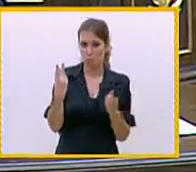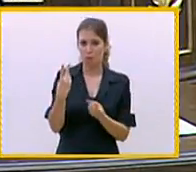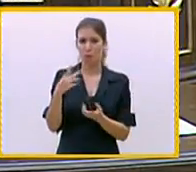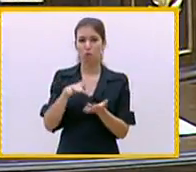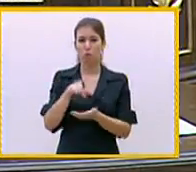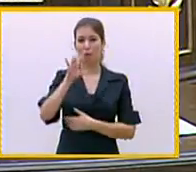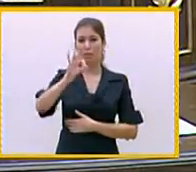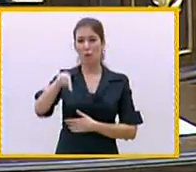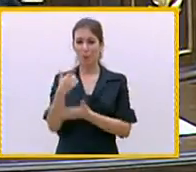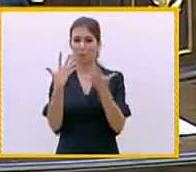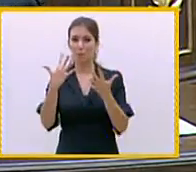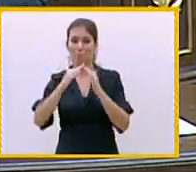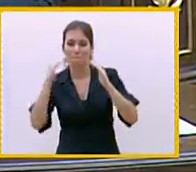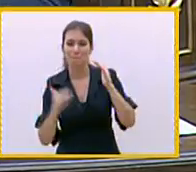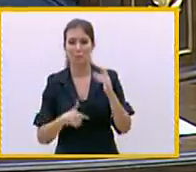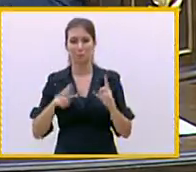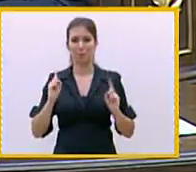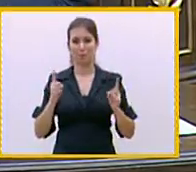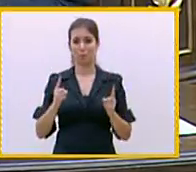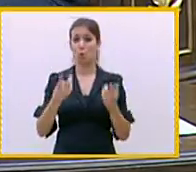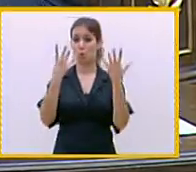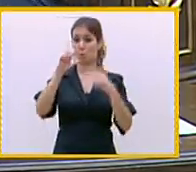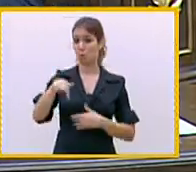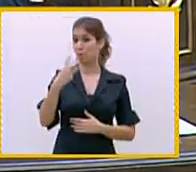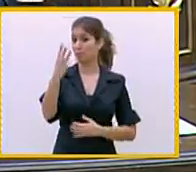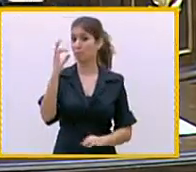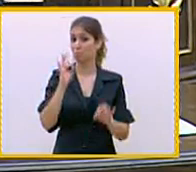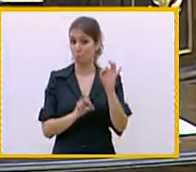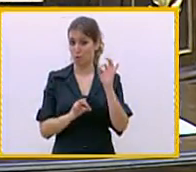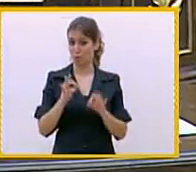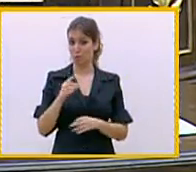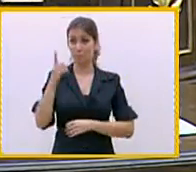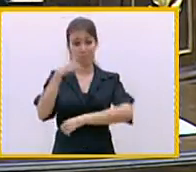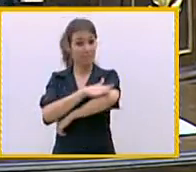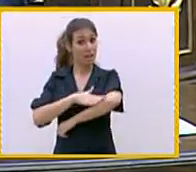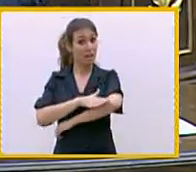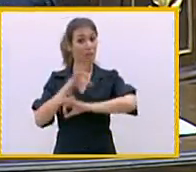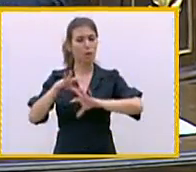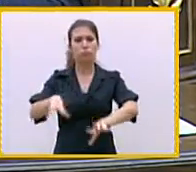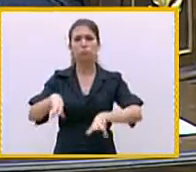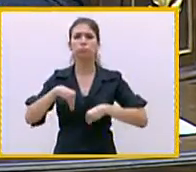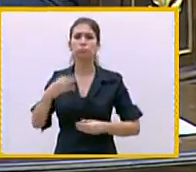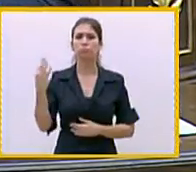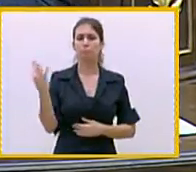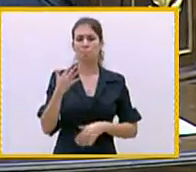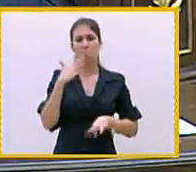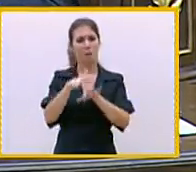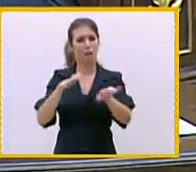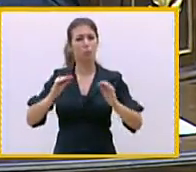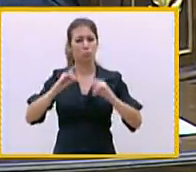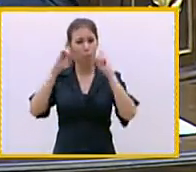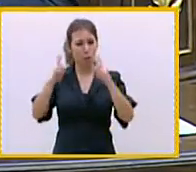debajo de lo previsto, en el 9,3%. Fue el Estado el que asumió la mayor parte del esfuerzo